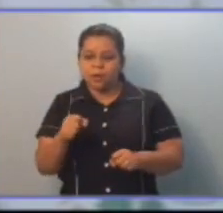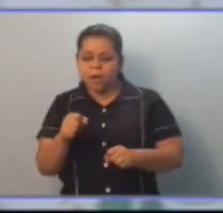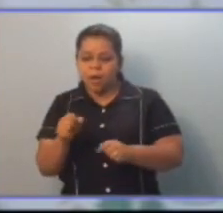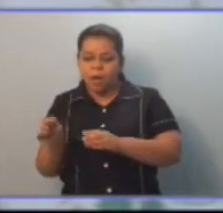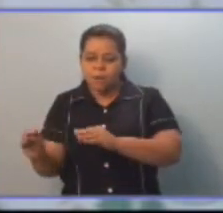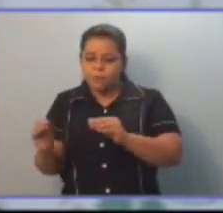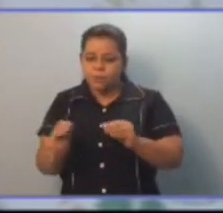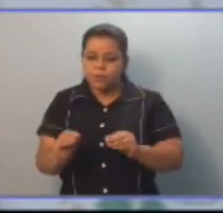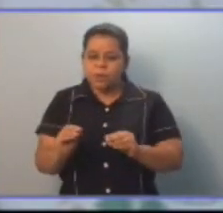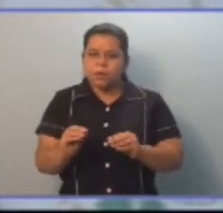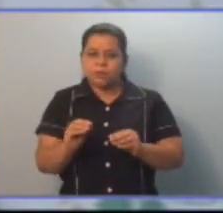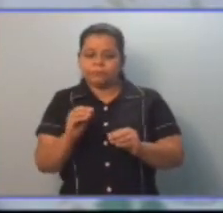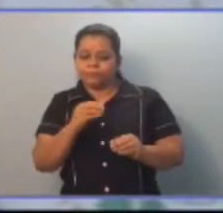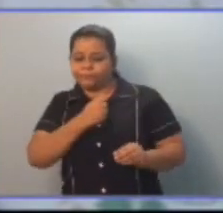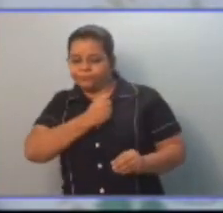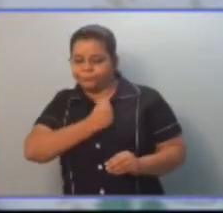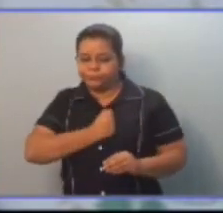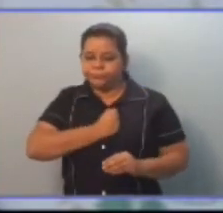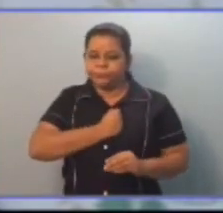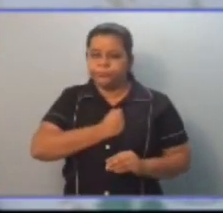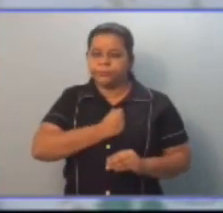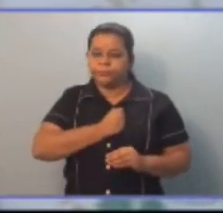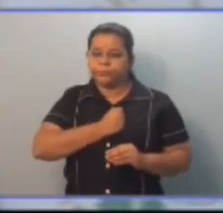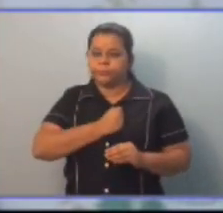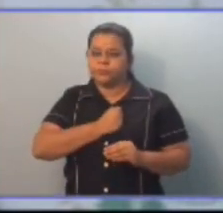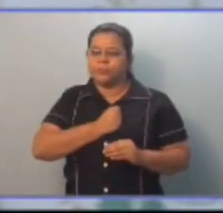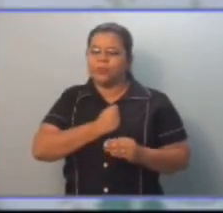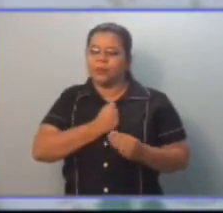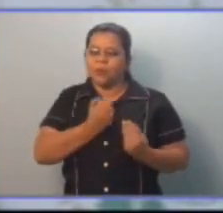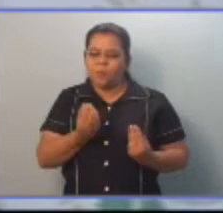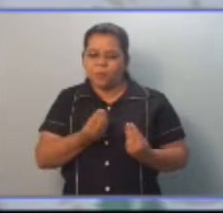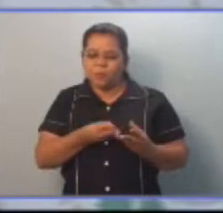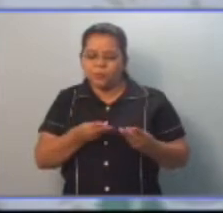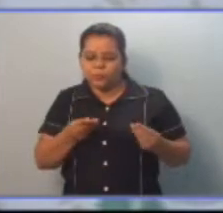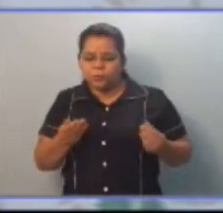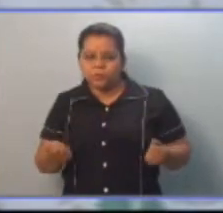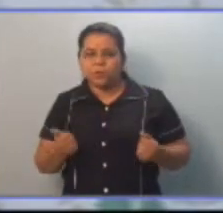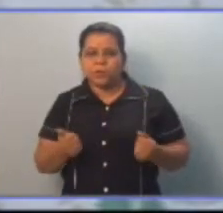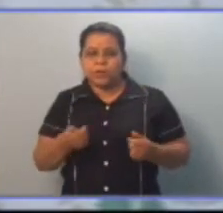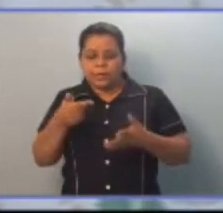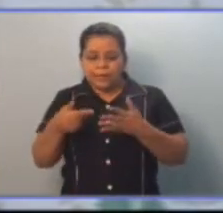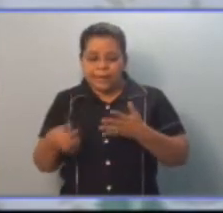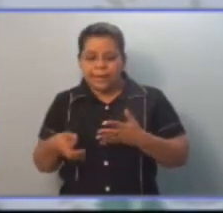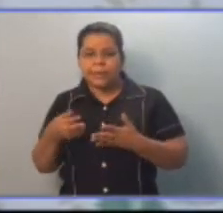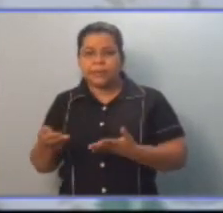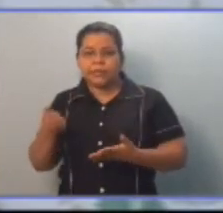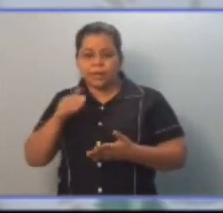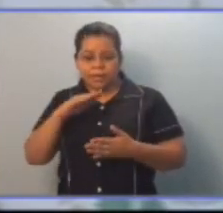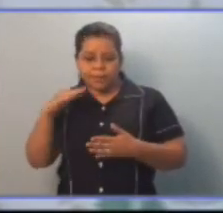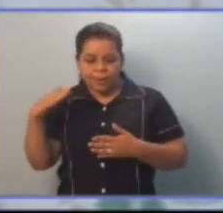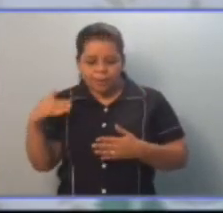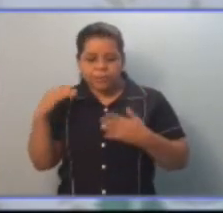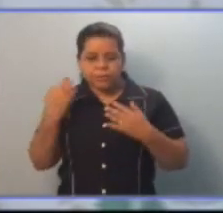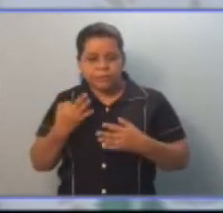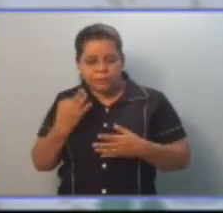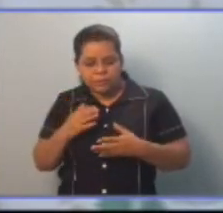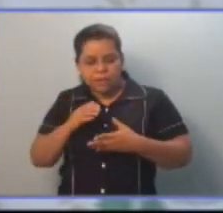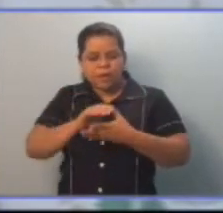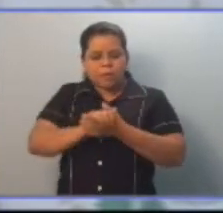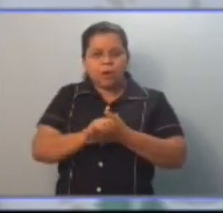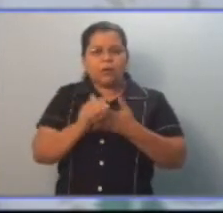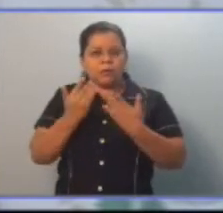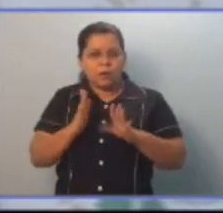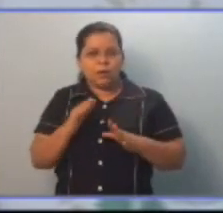su daño. ¿Y cuál es ese perjuicio o daño? Que esa ley de reconciliación nacional, que debiera ya estar para generar